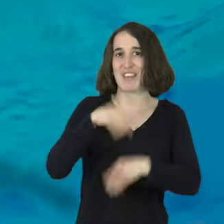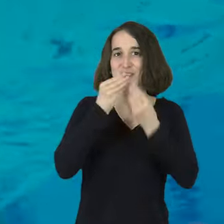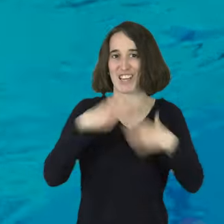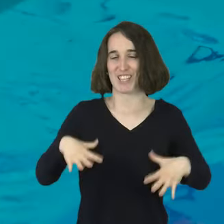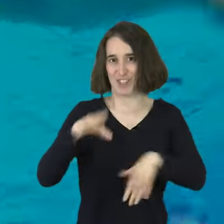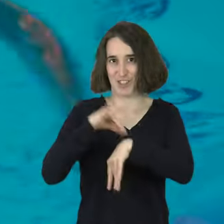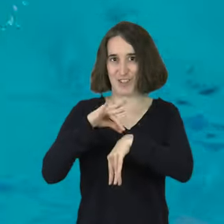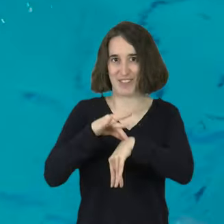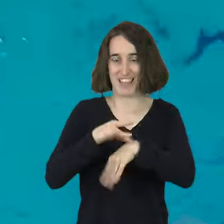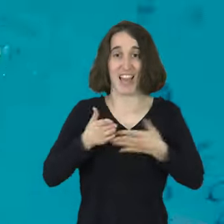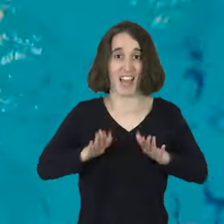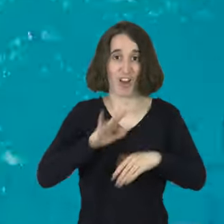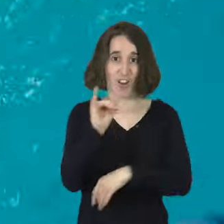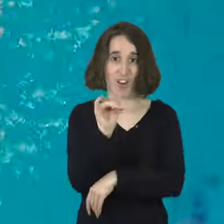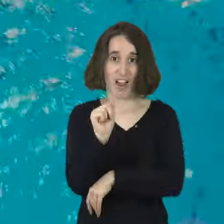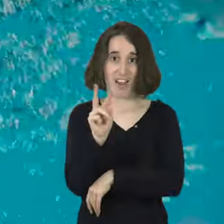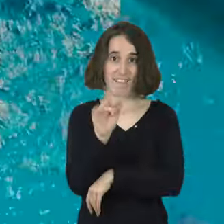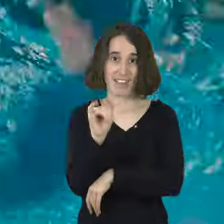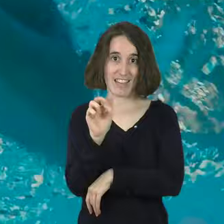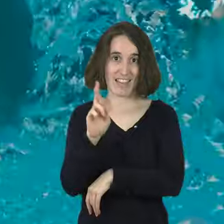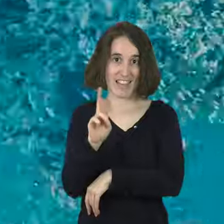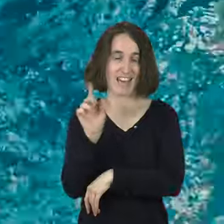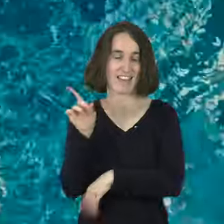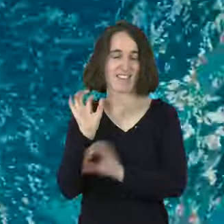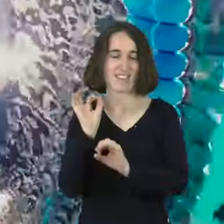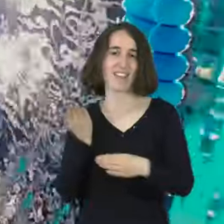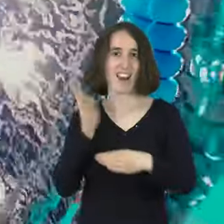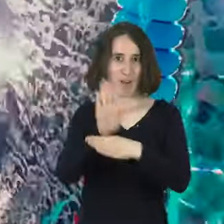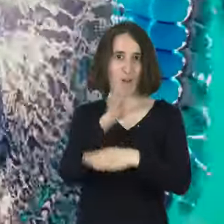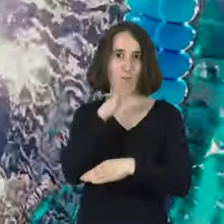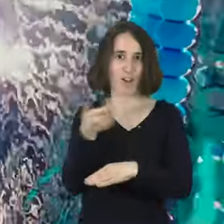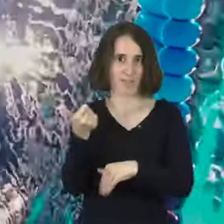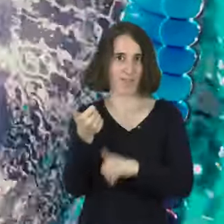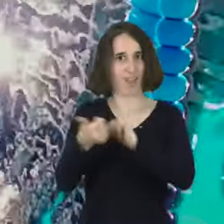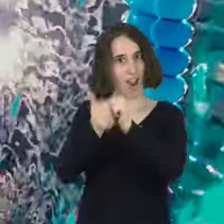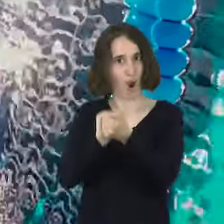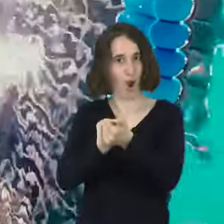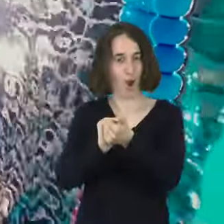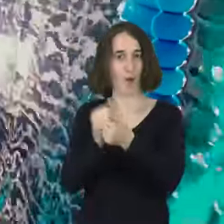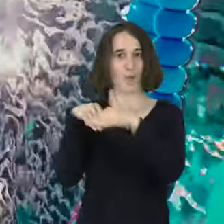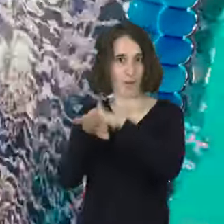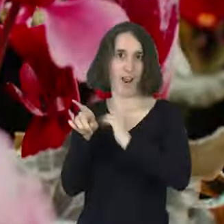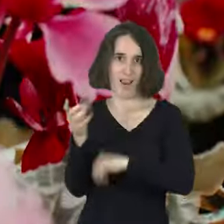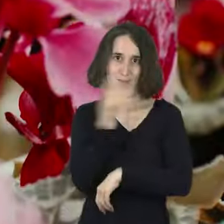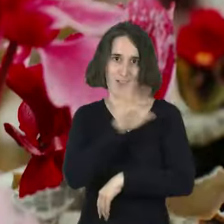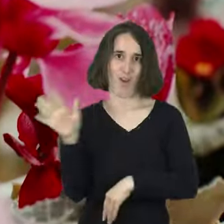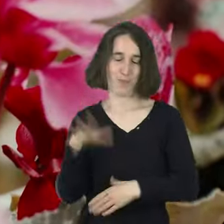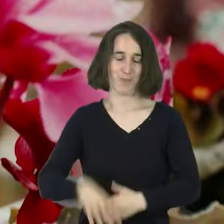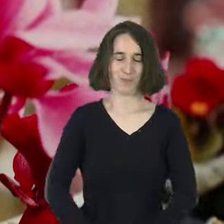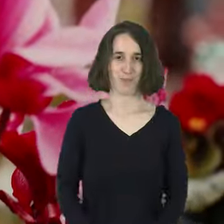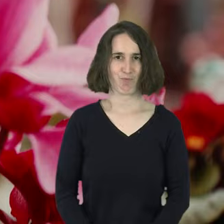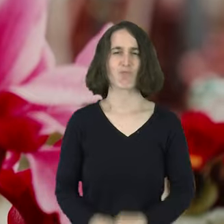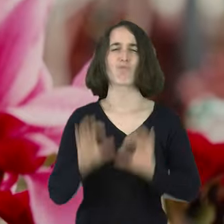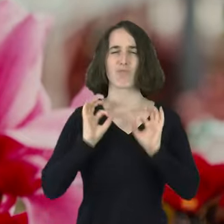Mi hijo Javier fue mi representante y por eso tiene una copia. ¿Quién mejor que él?